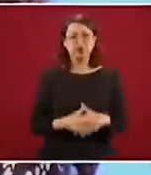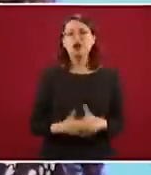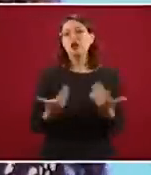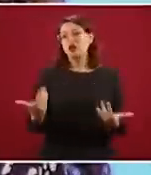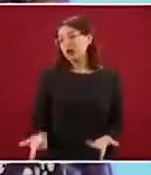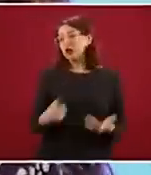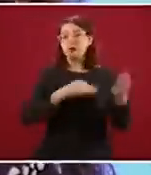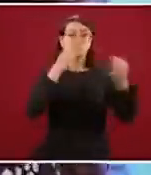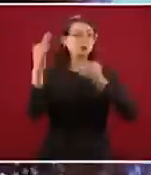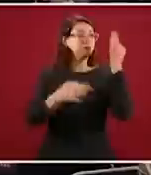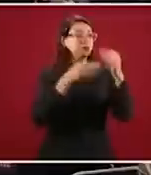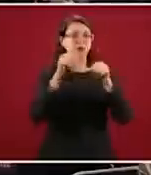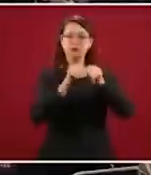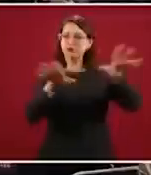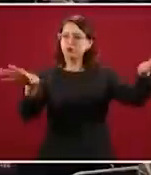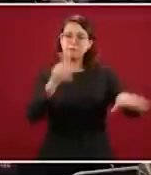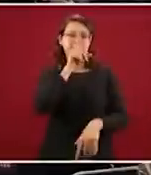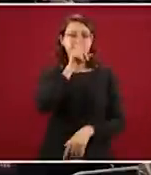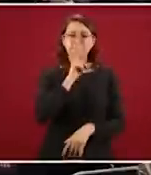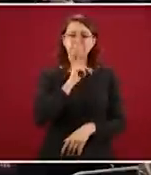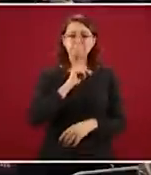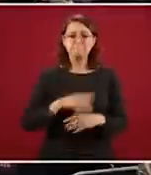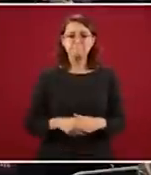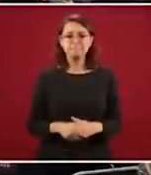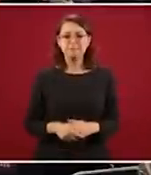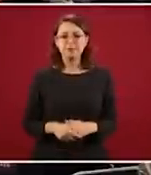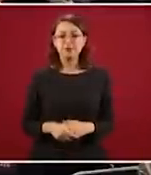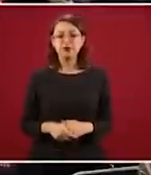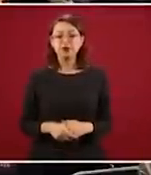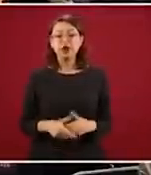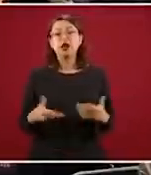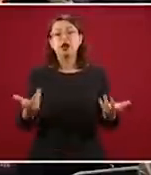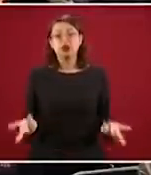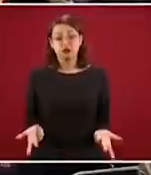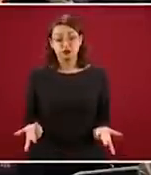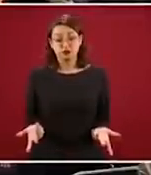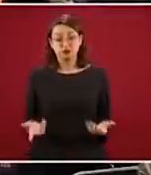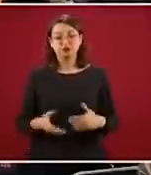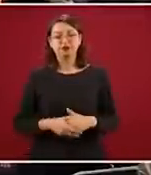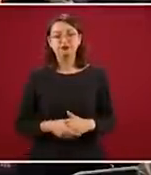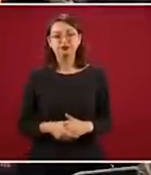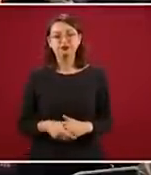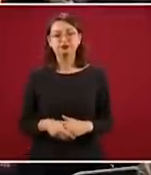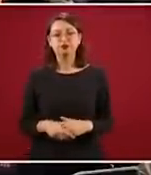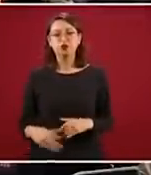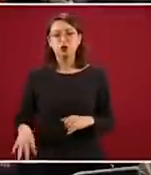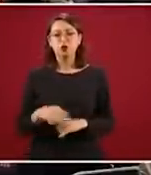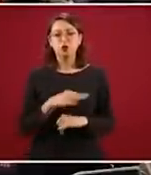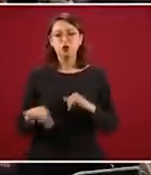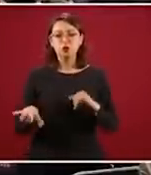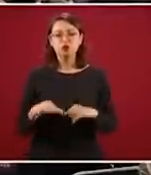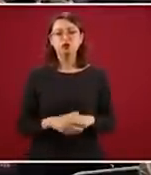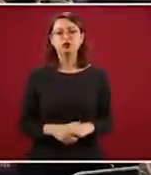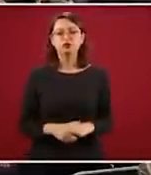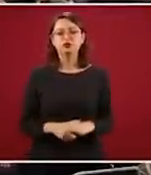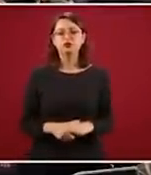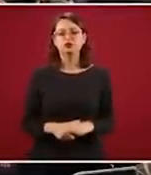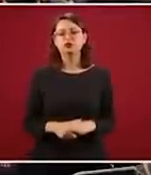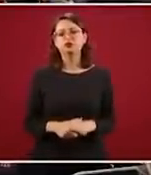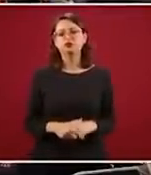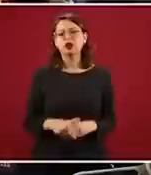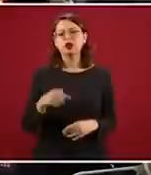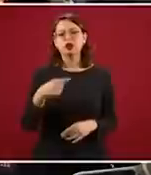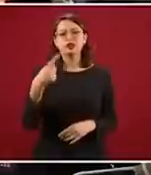medios de comunicación. En conclusión, el próximo secretario general